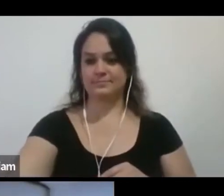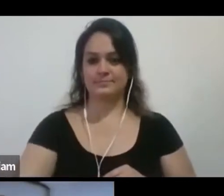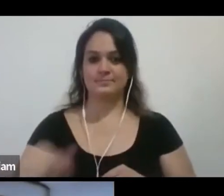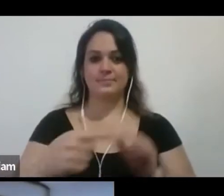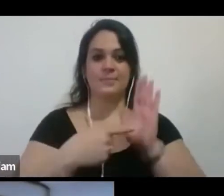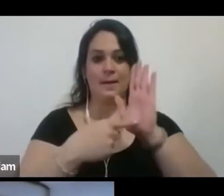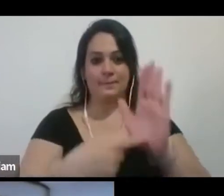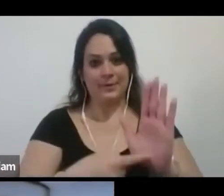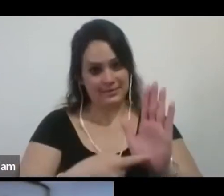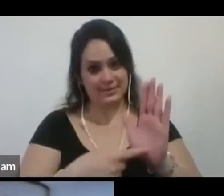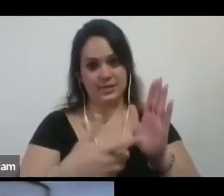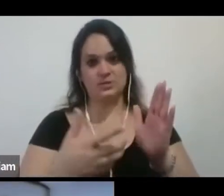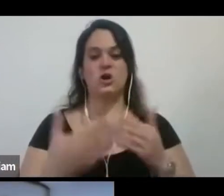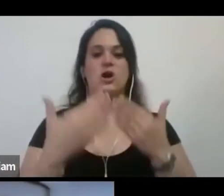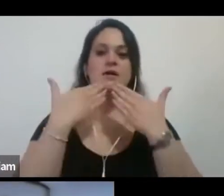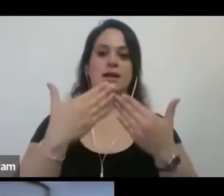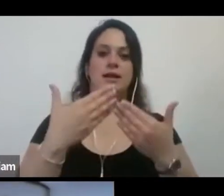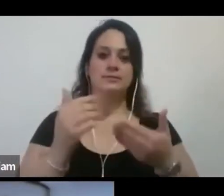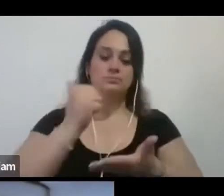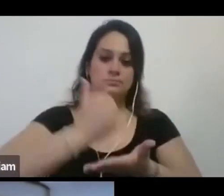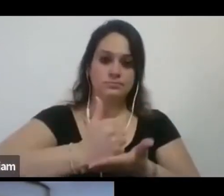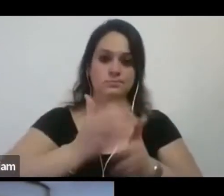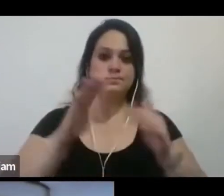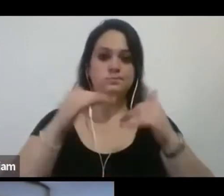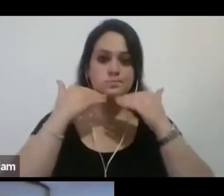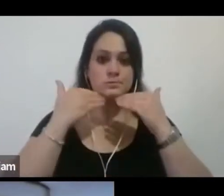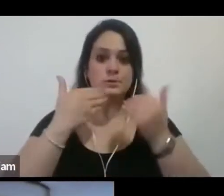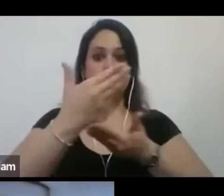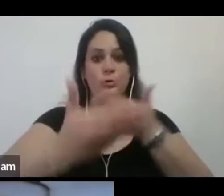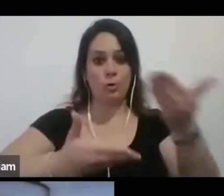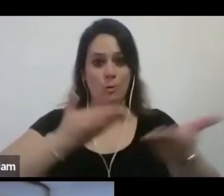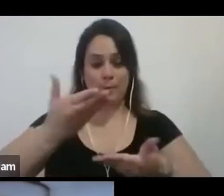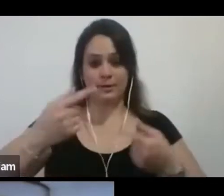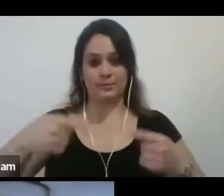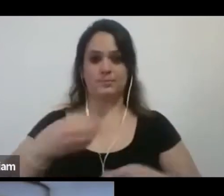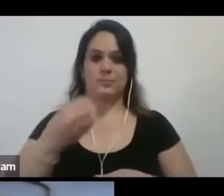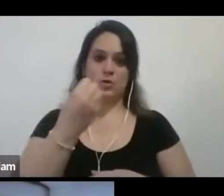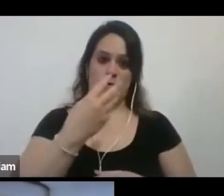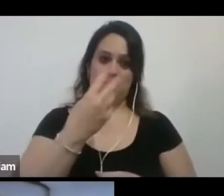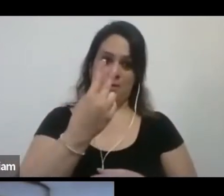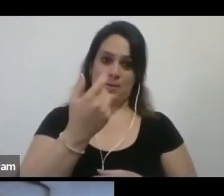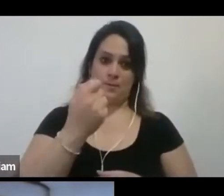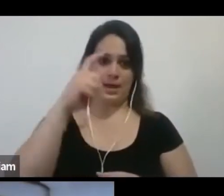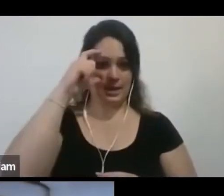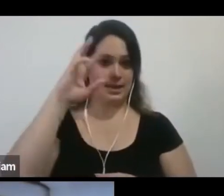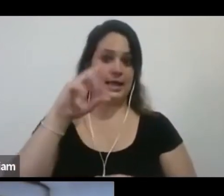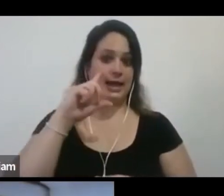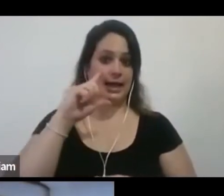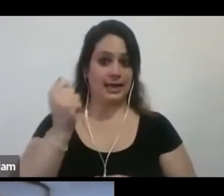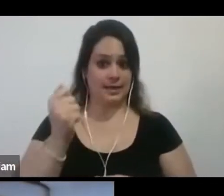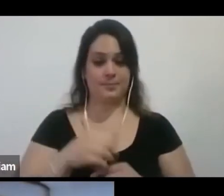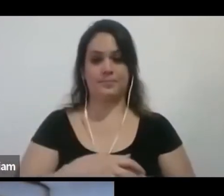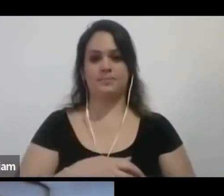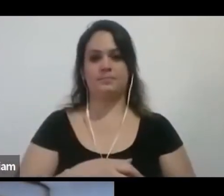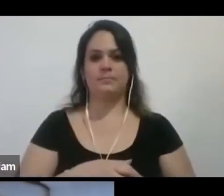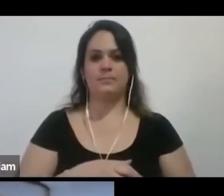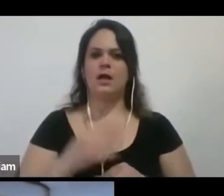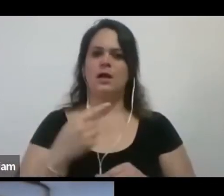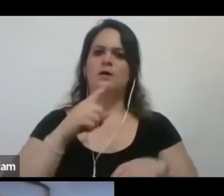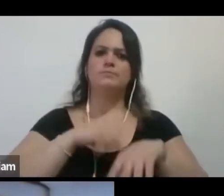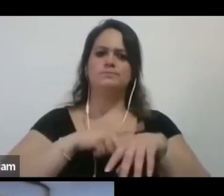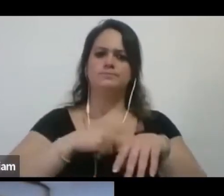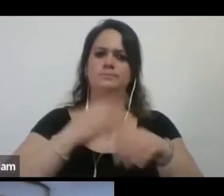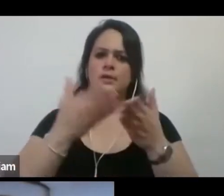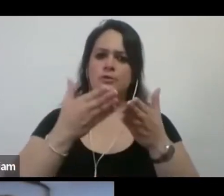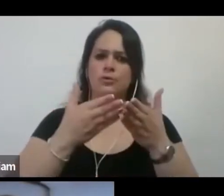Les agradecemos por estar y compartir el espacio con nosotros. Mi nombre es Valeria Tello. A la hora de tomar la decisión de